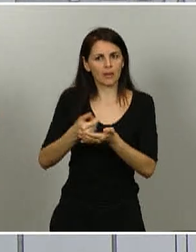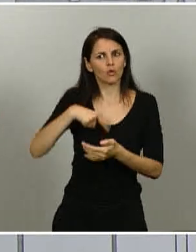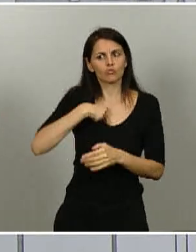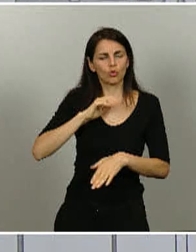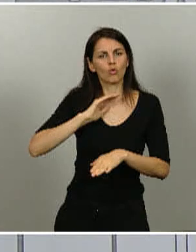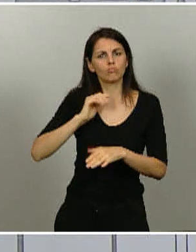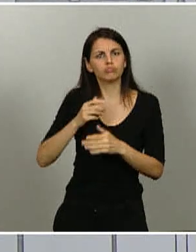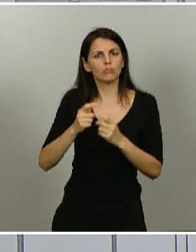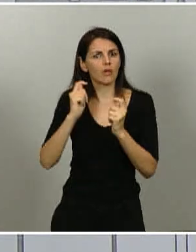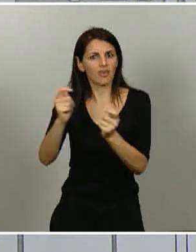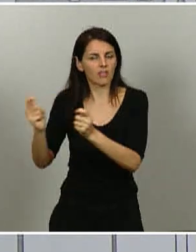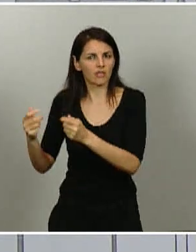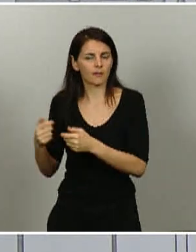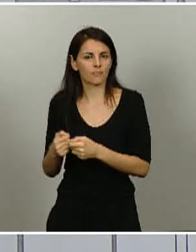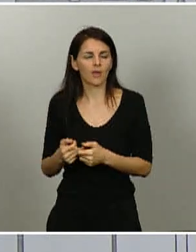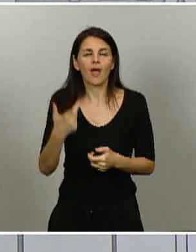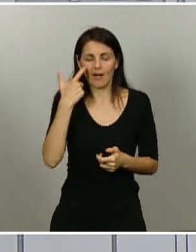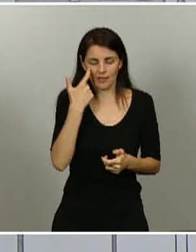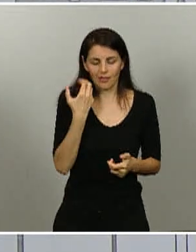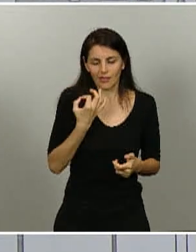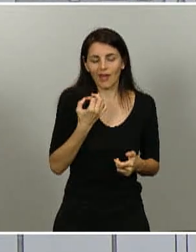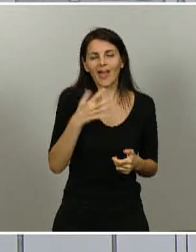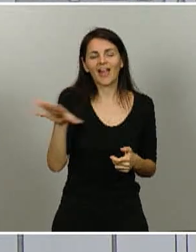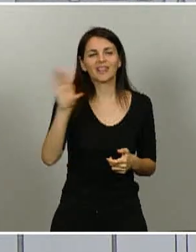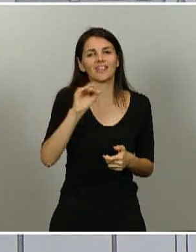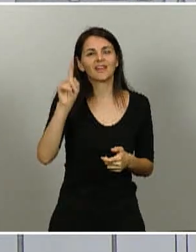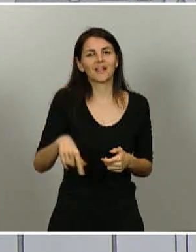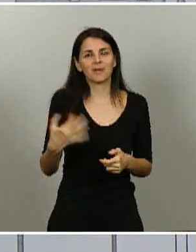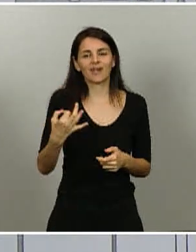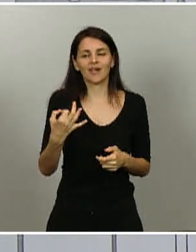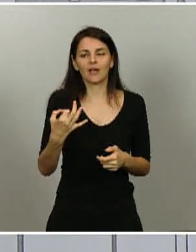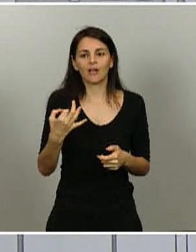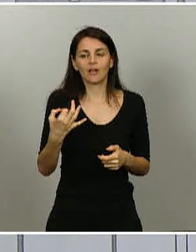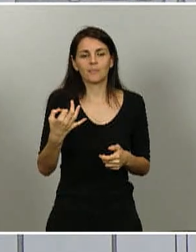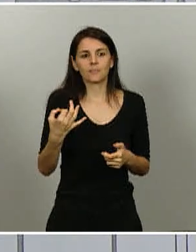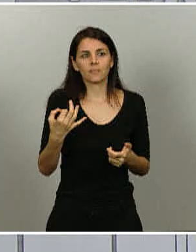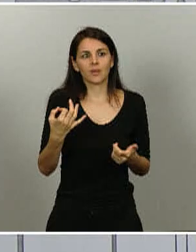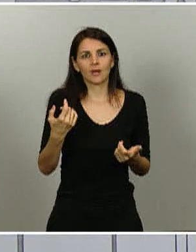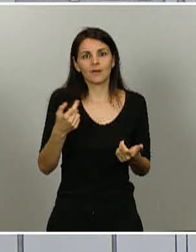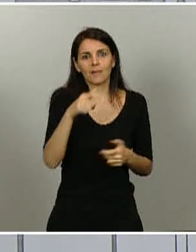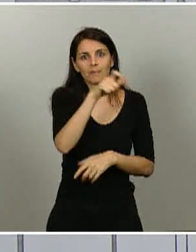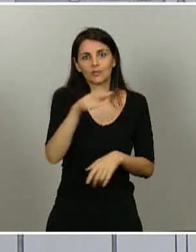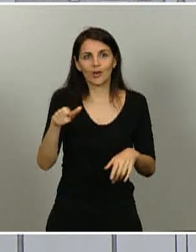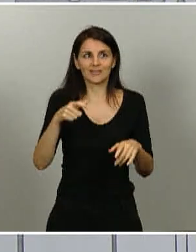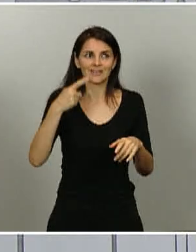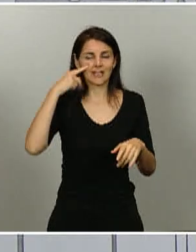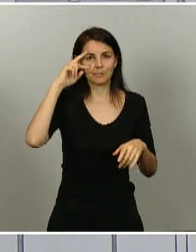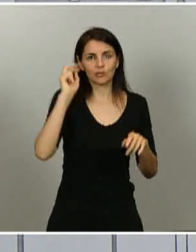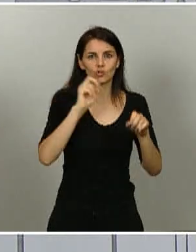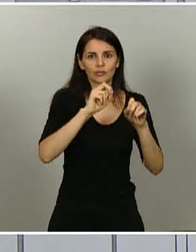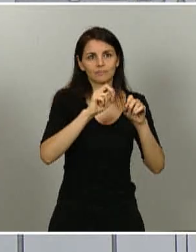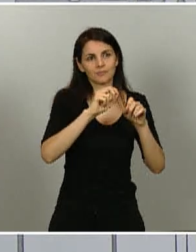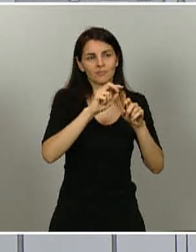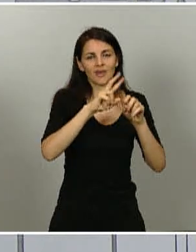que entender que las profesiones que no son epidemiólogos requieren la información de una manera que a lo mejor nosotros